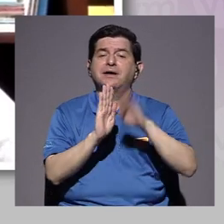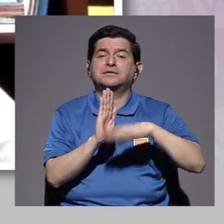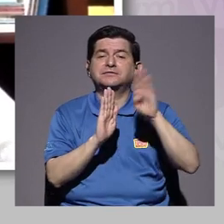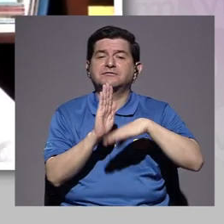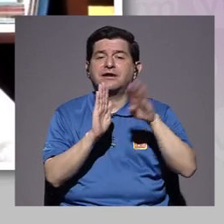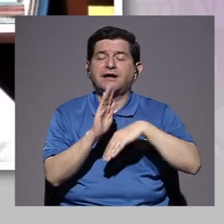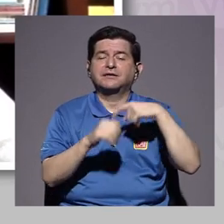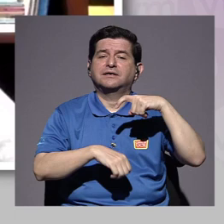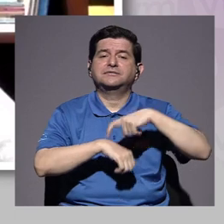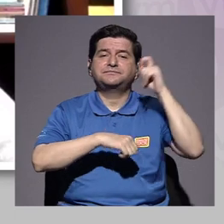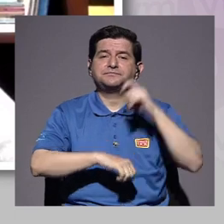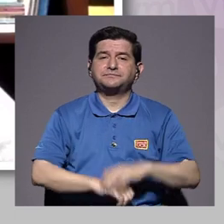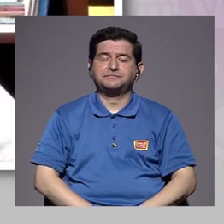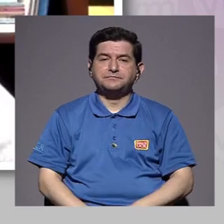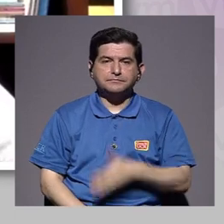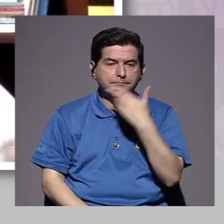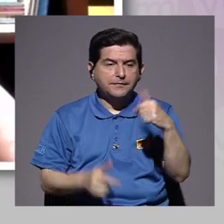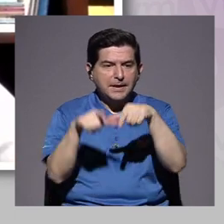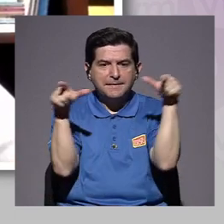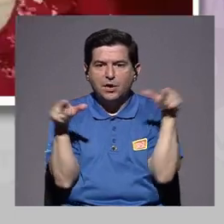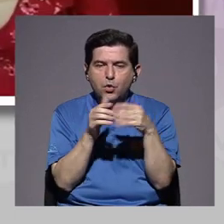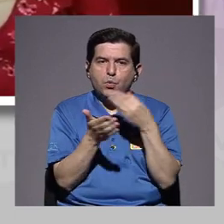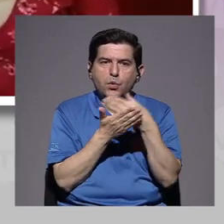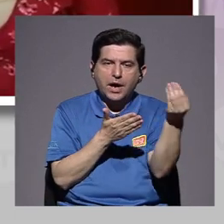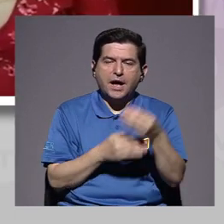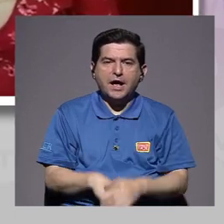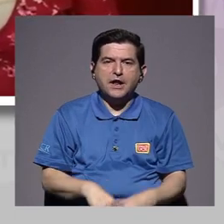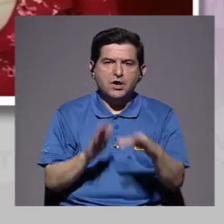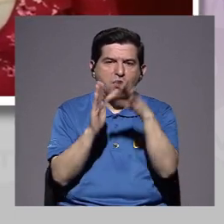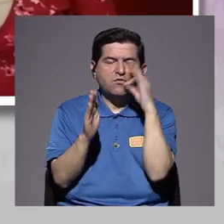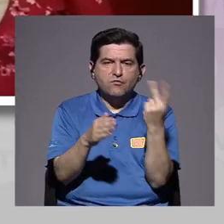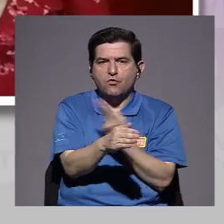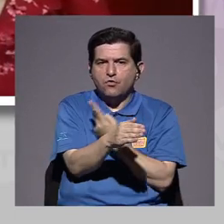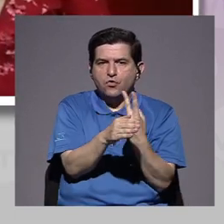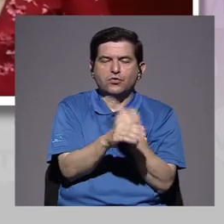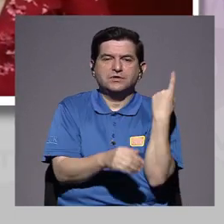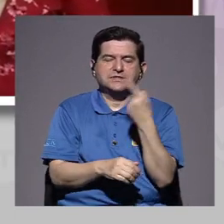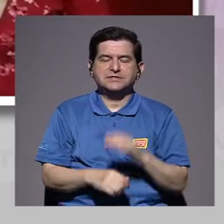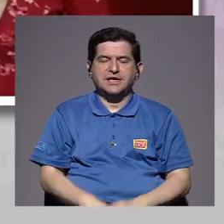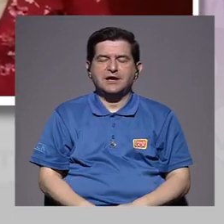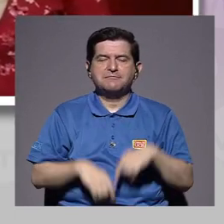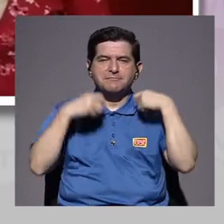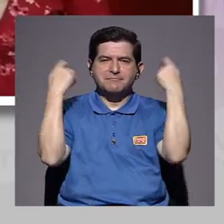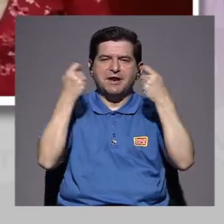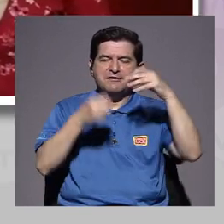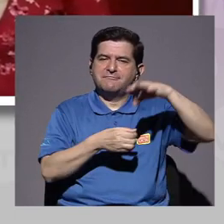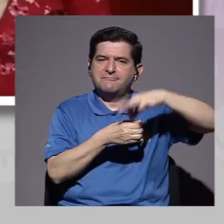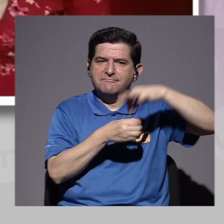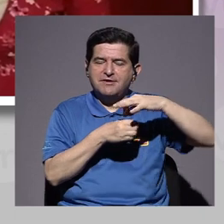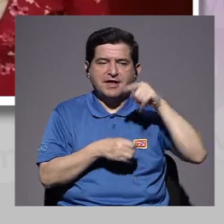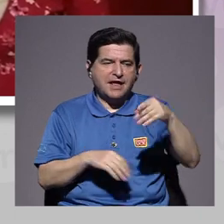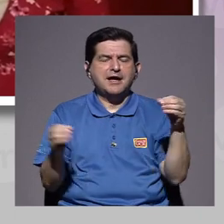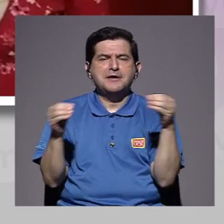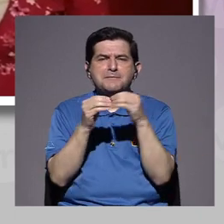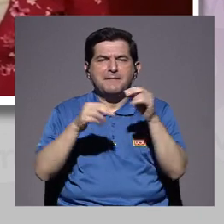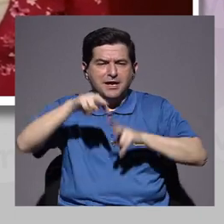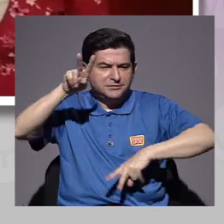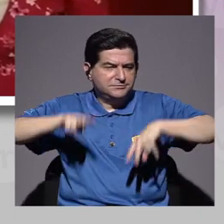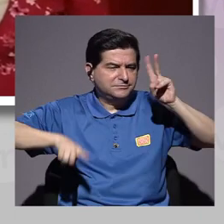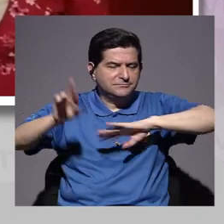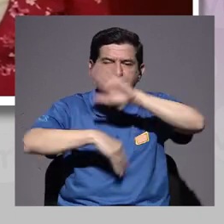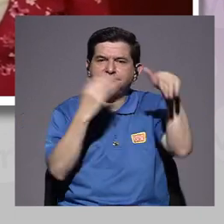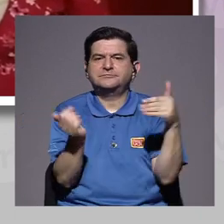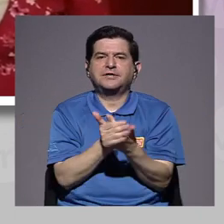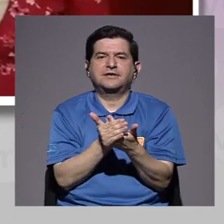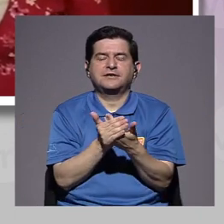más baratas en ese momento. El mejor lugar para comprar frutas y vegetales siempre va a ser la feria del agricultor, porque es donde hay más variedad